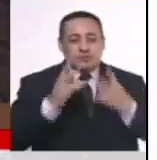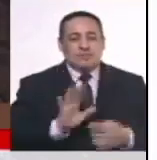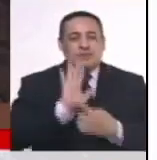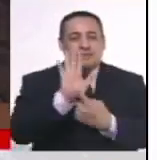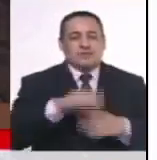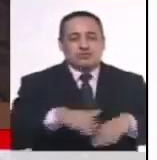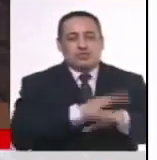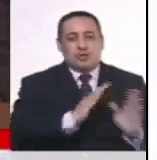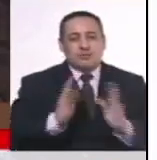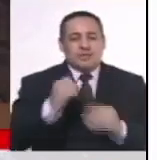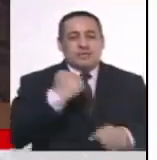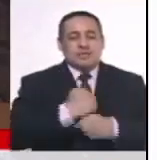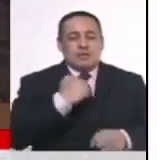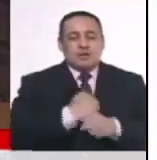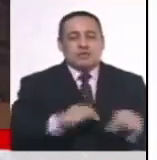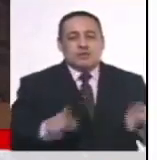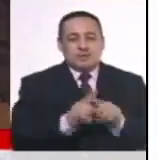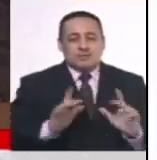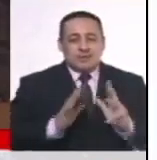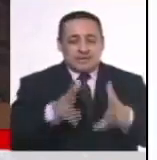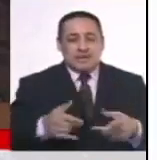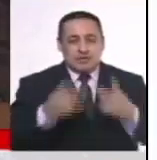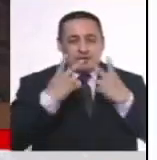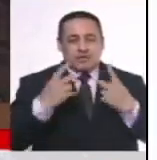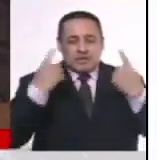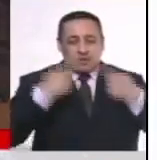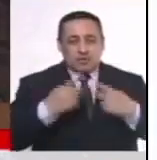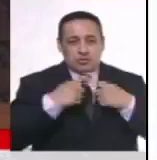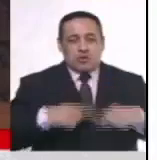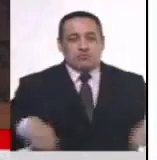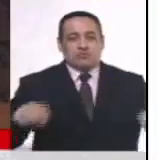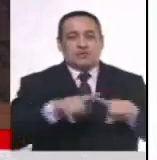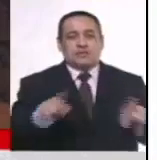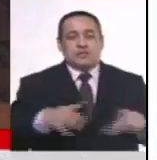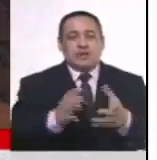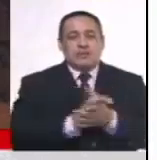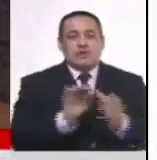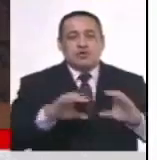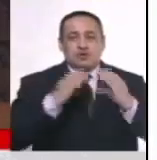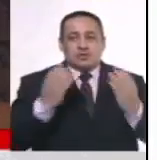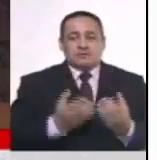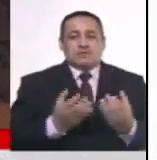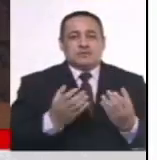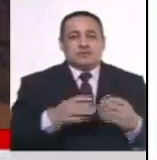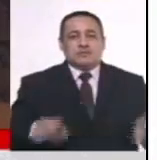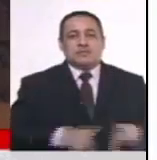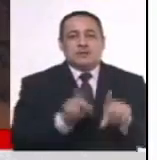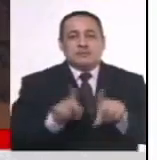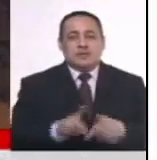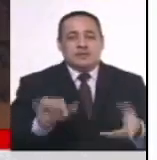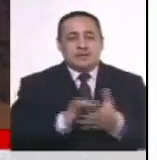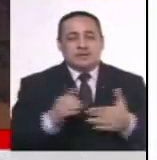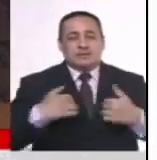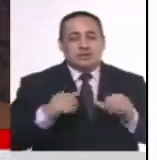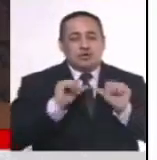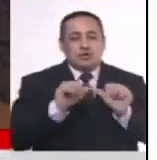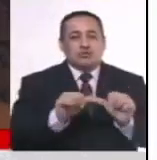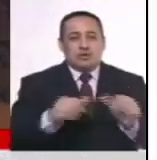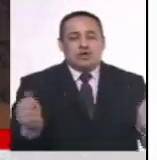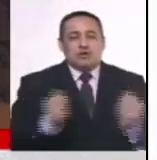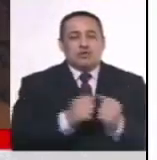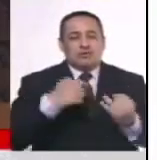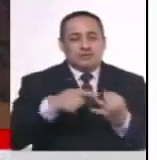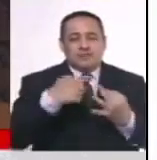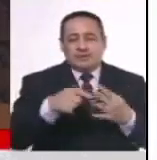el plan de trabajo para dejarlos a su consideración, estimados colegas congresistas, y así continuar en